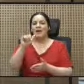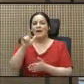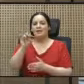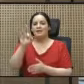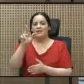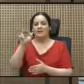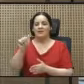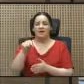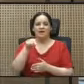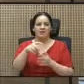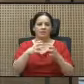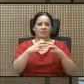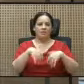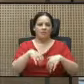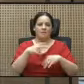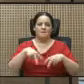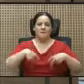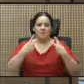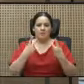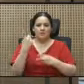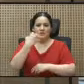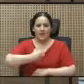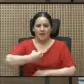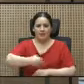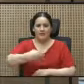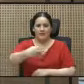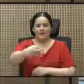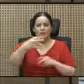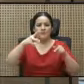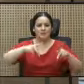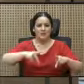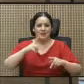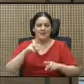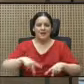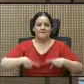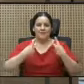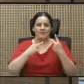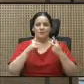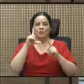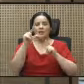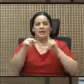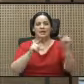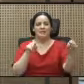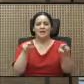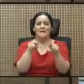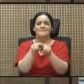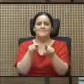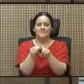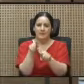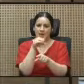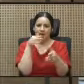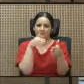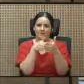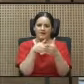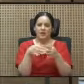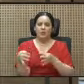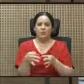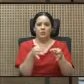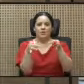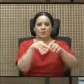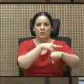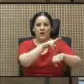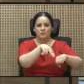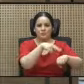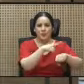diario los que vivimos en zonas alejadas, pero que también afecta el turismo nacional y extranjero. A pesar de